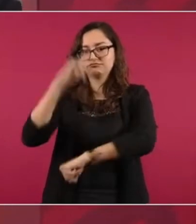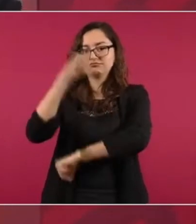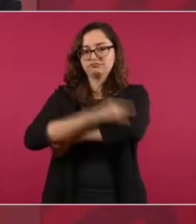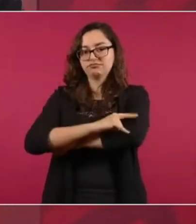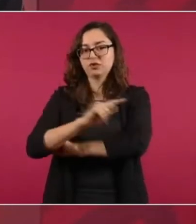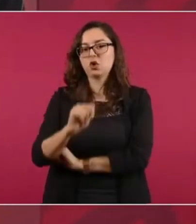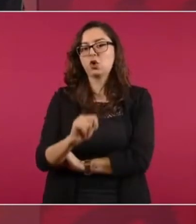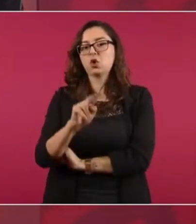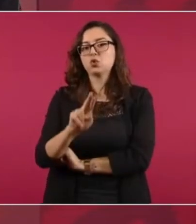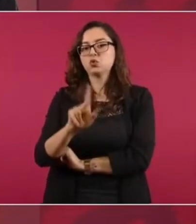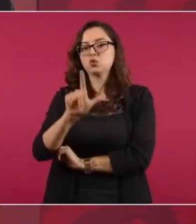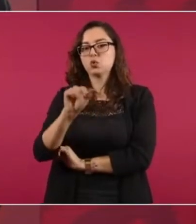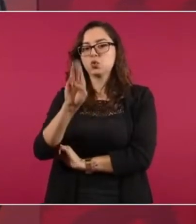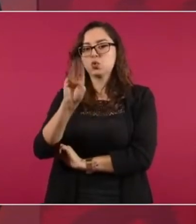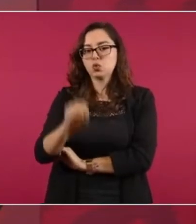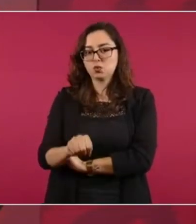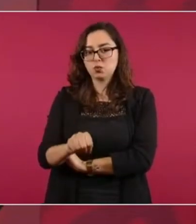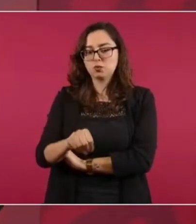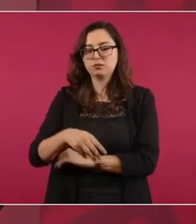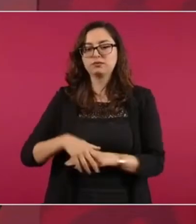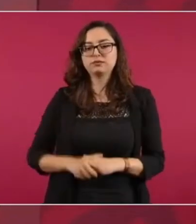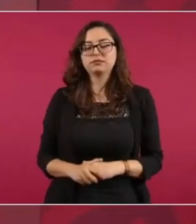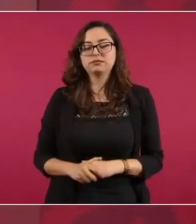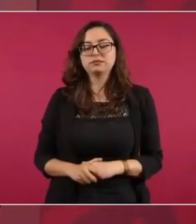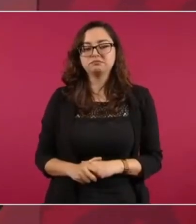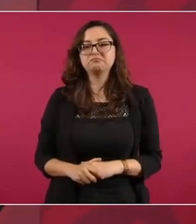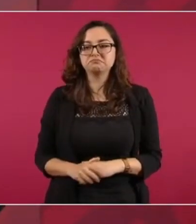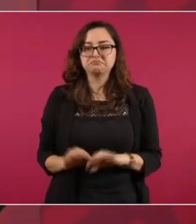que es un buen aeropuerto. Ya también